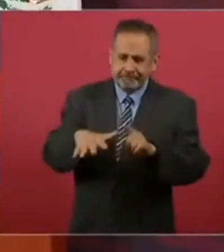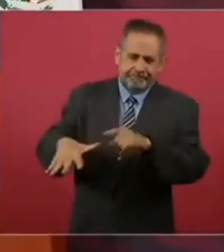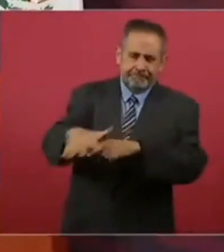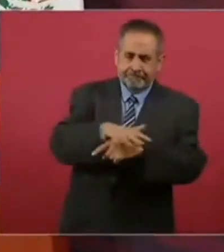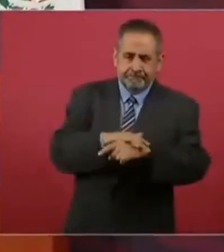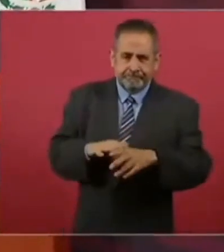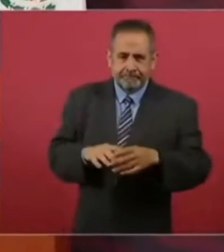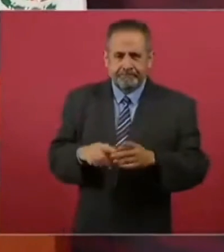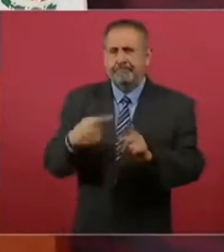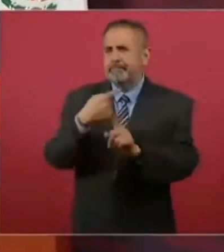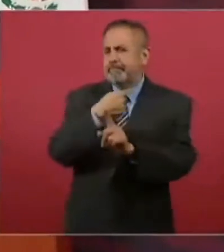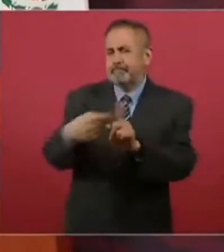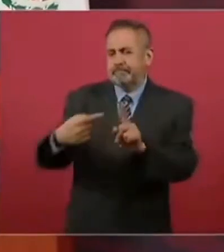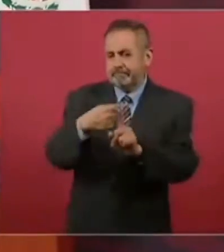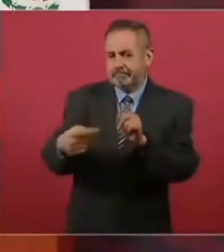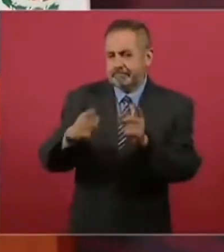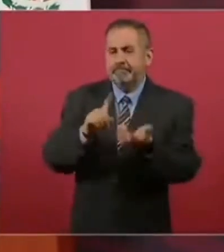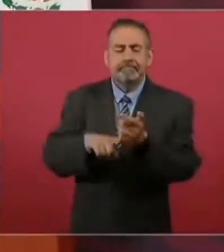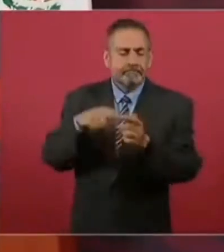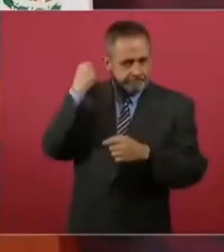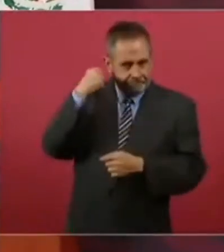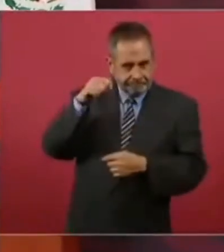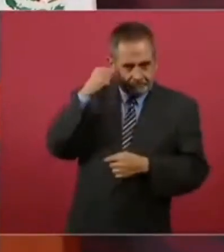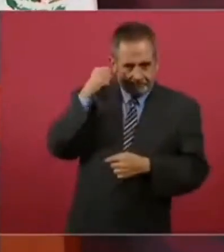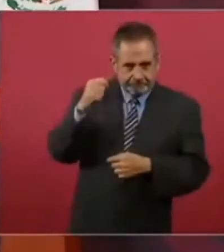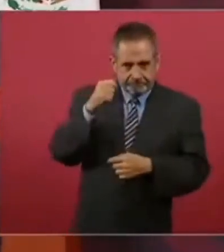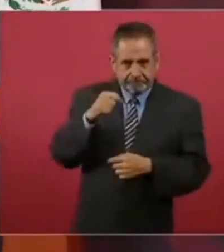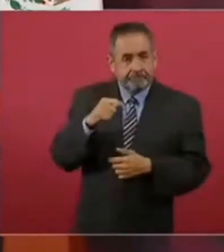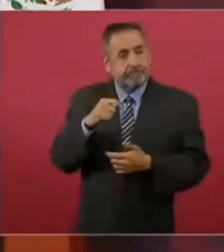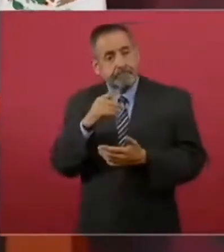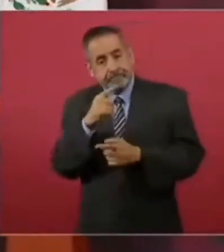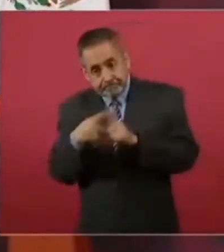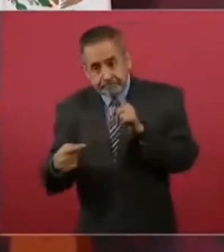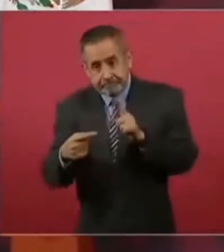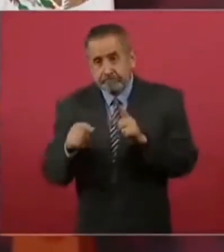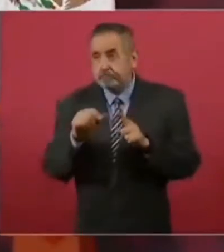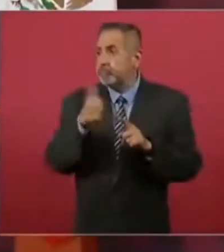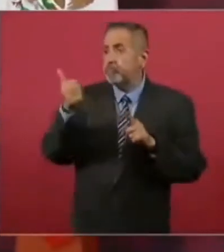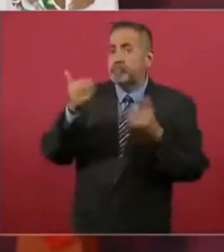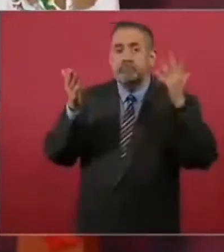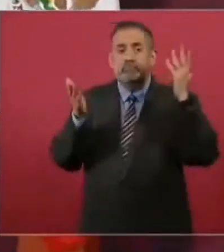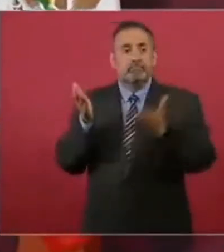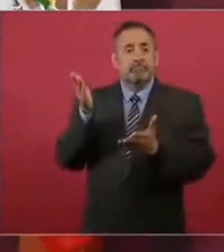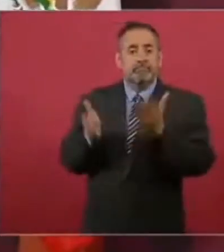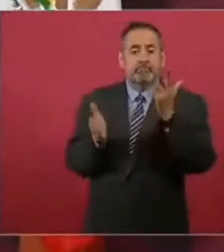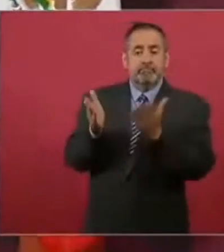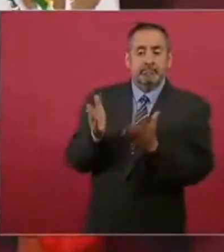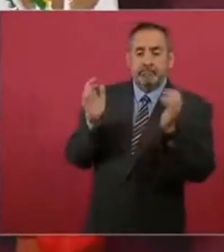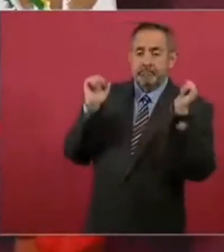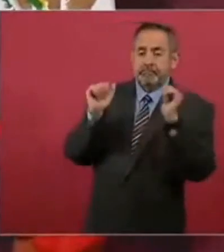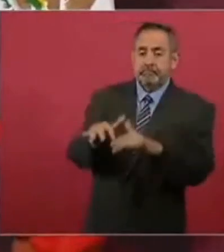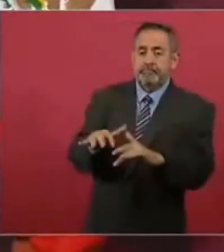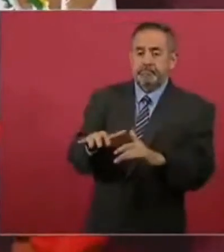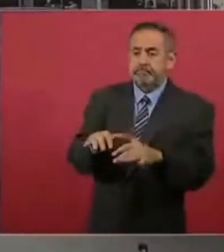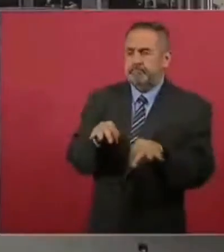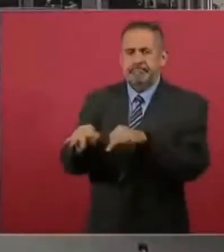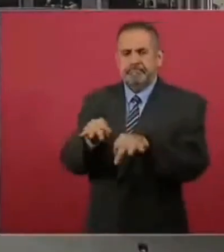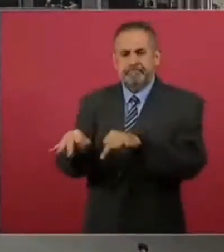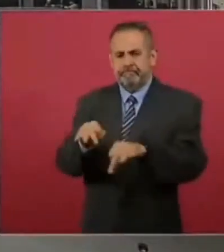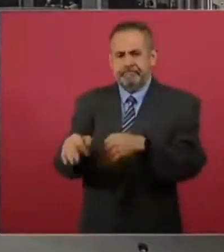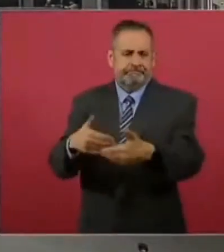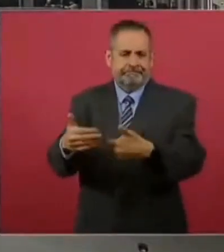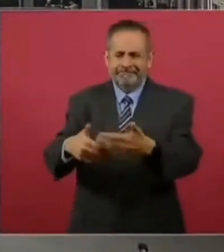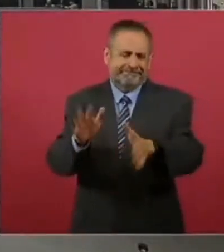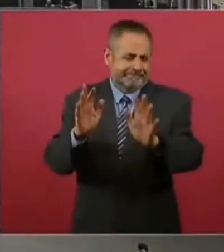Podemos decir que la mitad eran de Tabasco y el resto de otros estados. Además, ahí